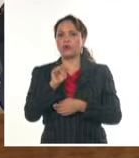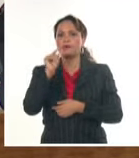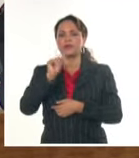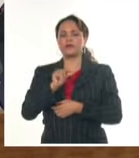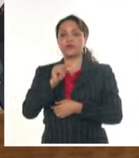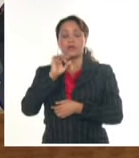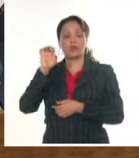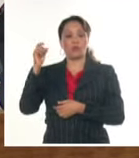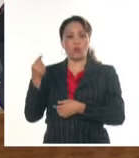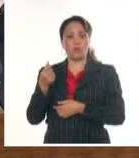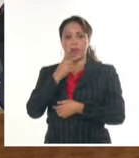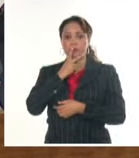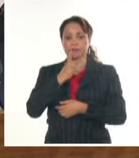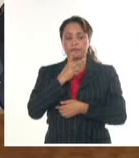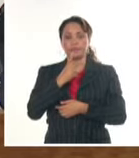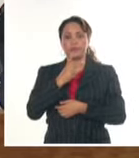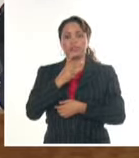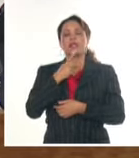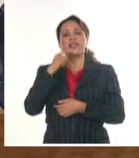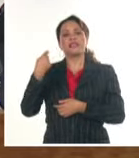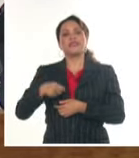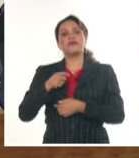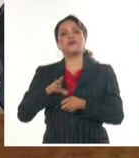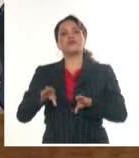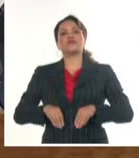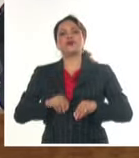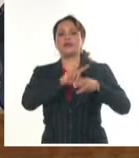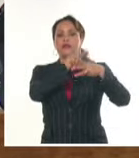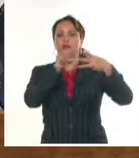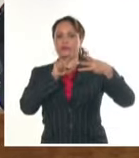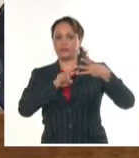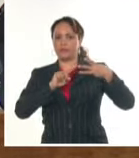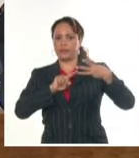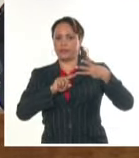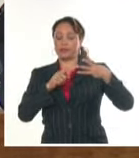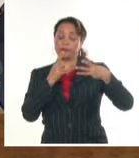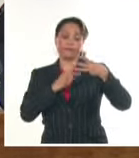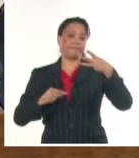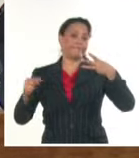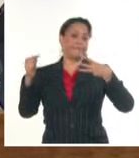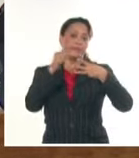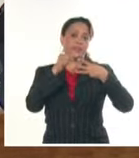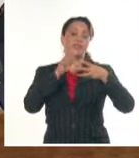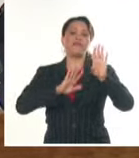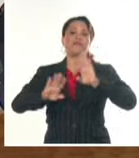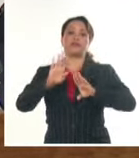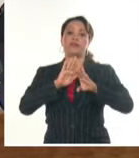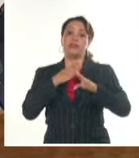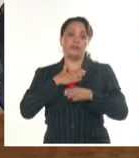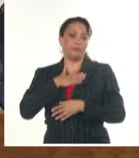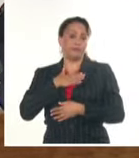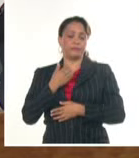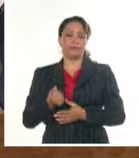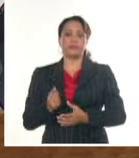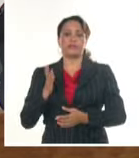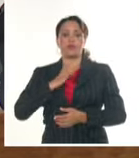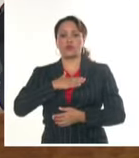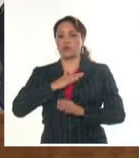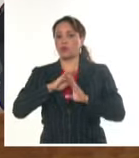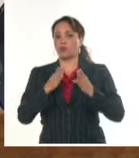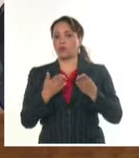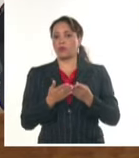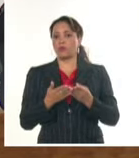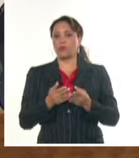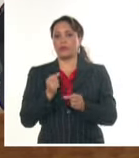económicos, asuman esos tres elementos. Y por supuesto defenderlos desde los organismos que gestionan, o sea,